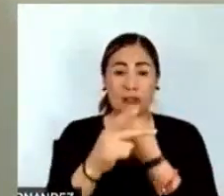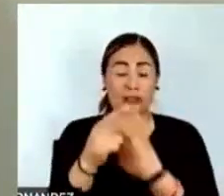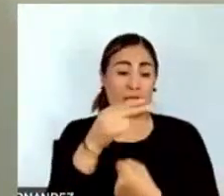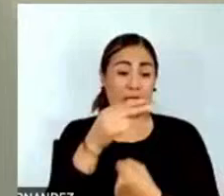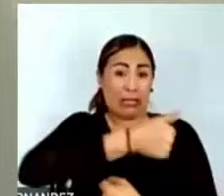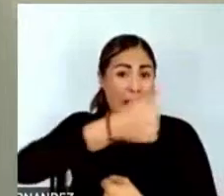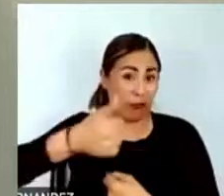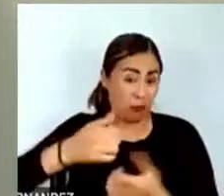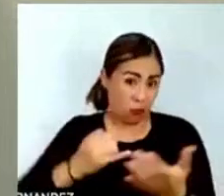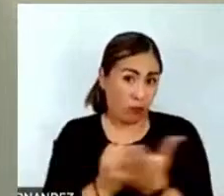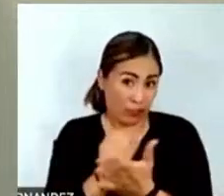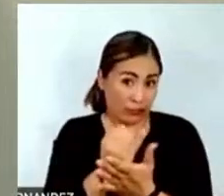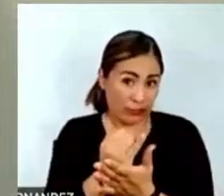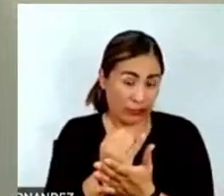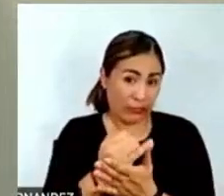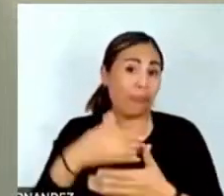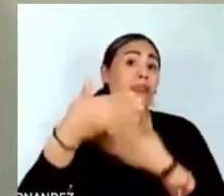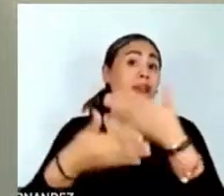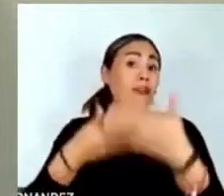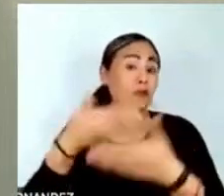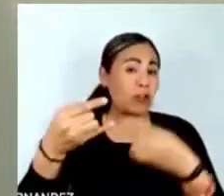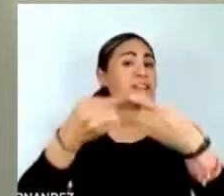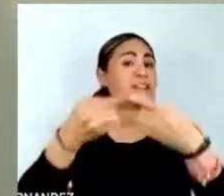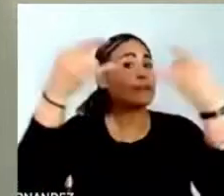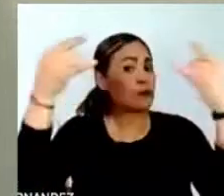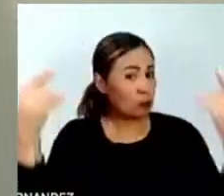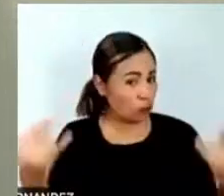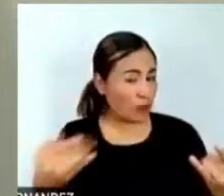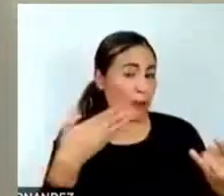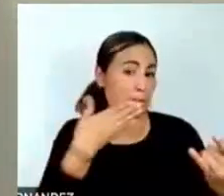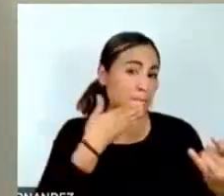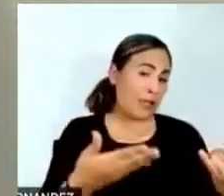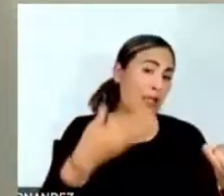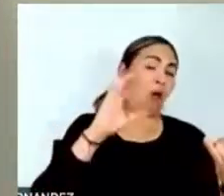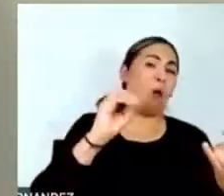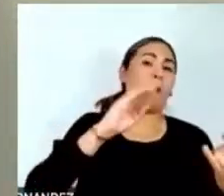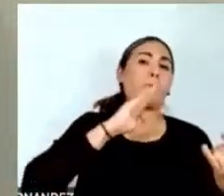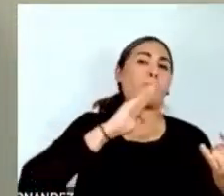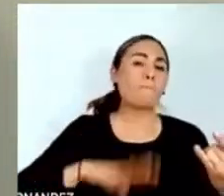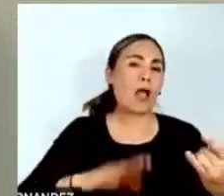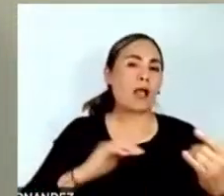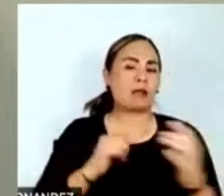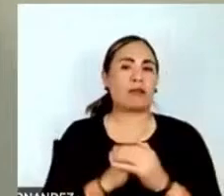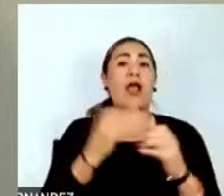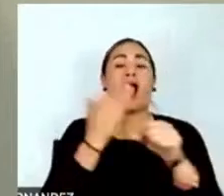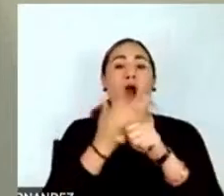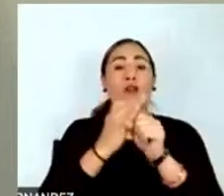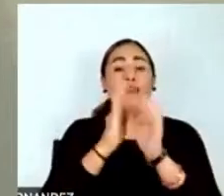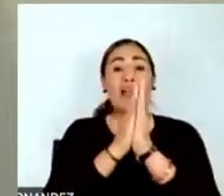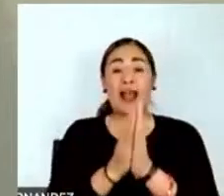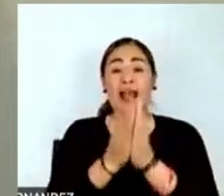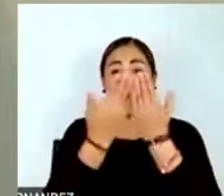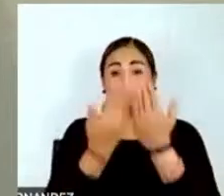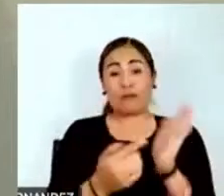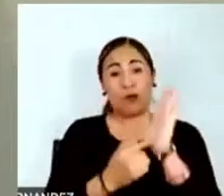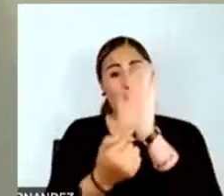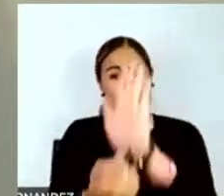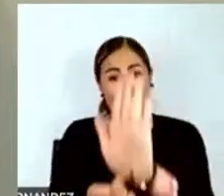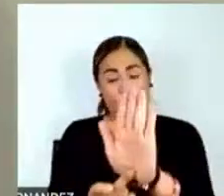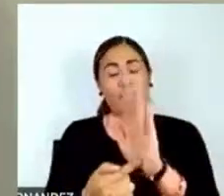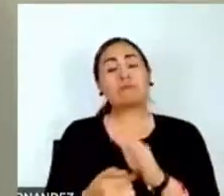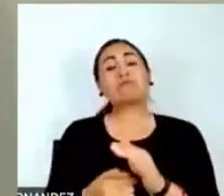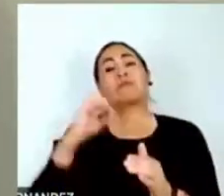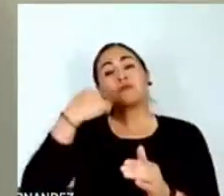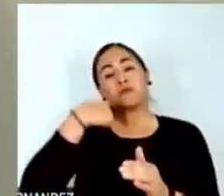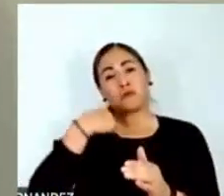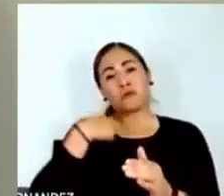a la historia. En el contexto de la obra que hoy tenemos el honor de presentar, solo me queda expresar mi